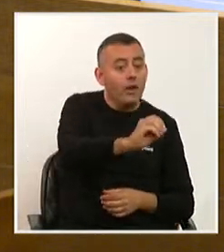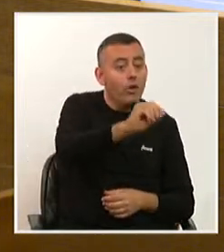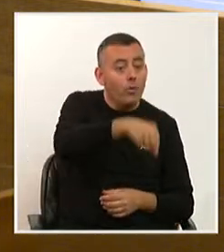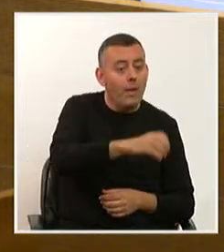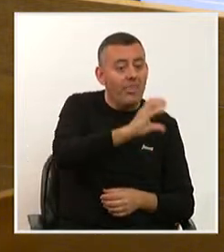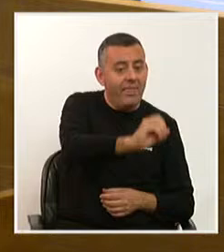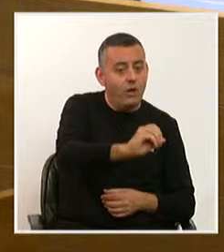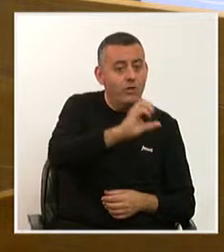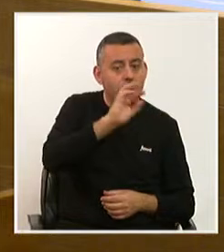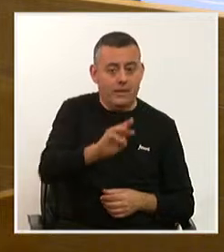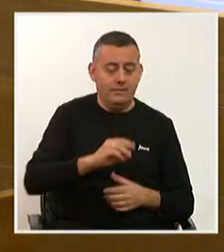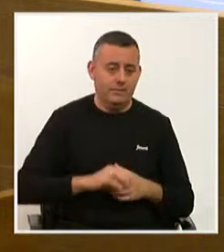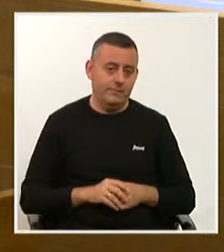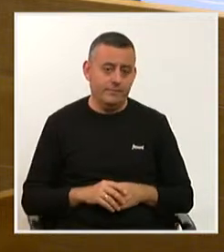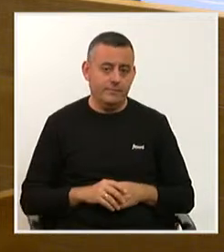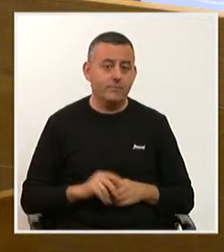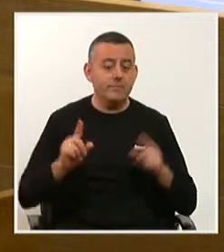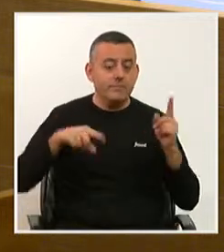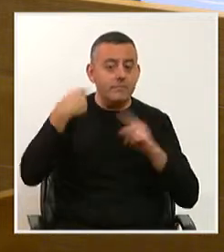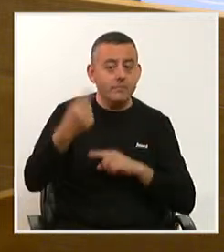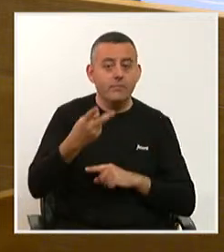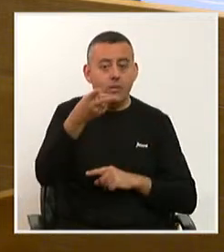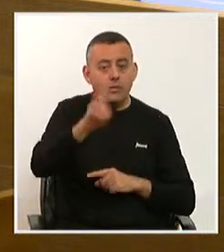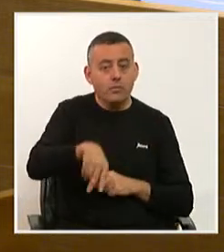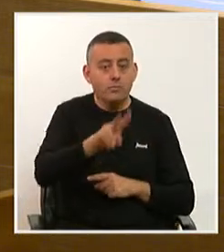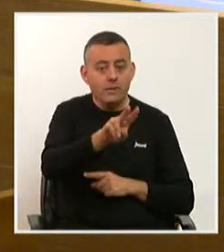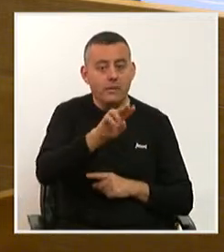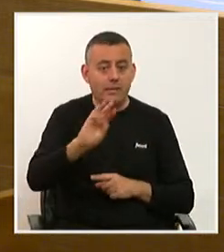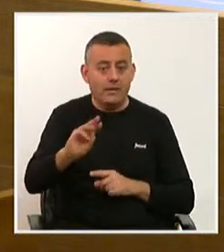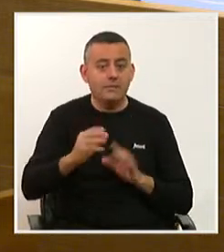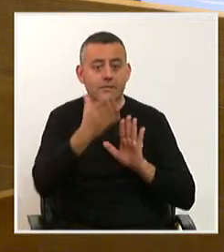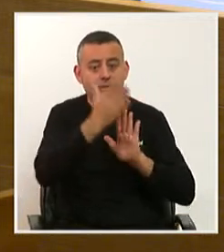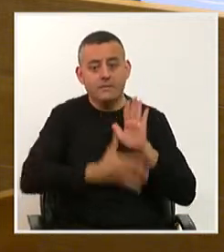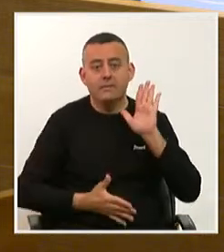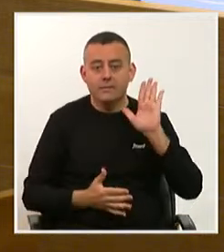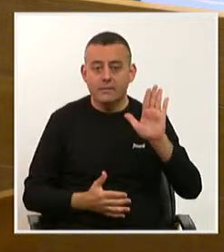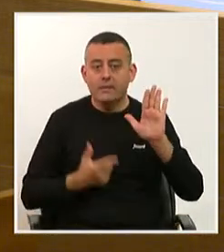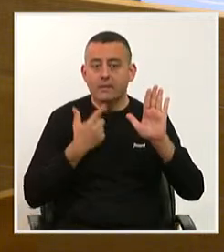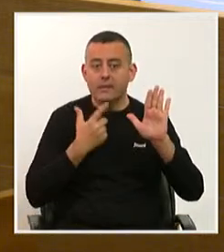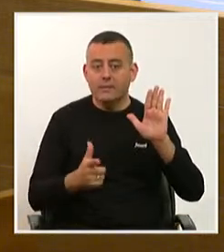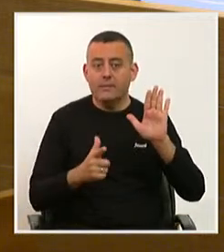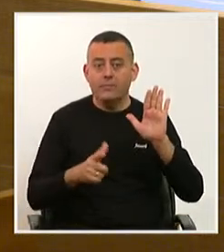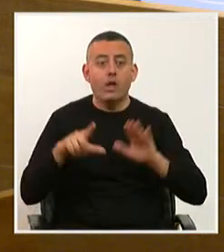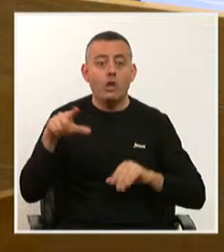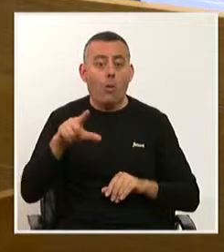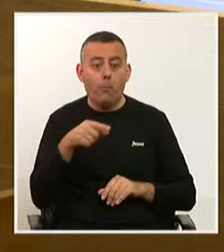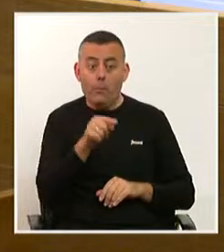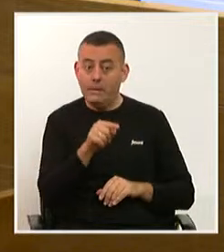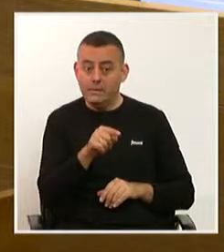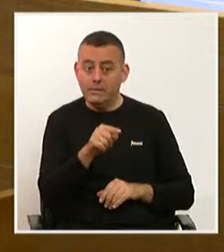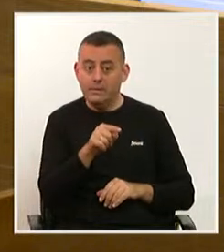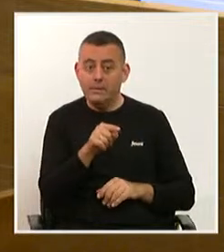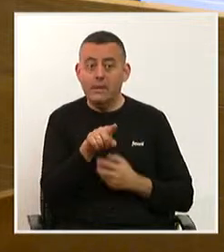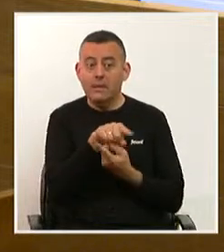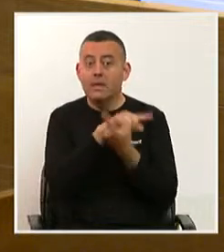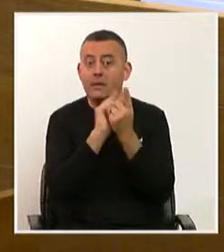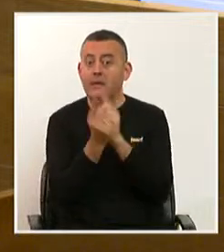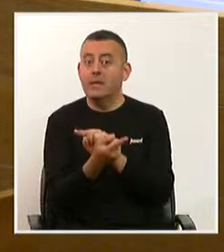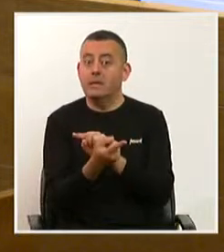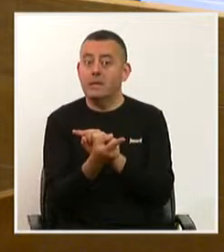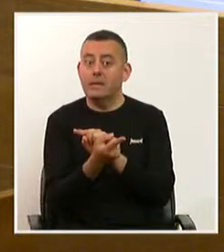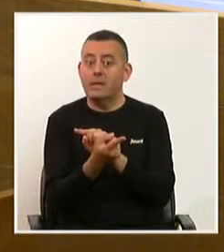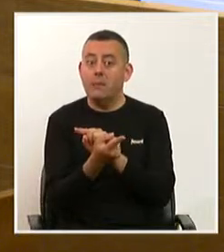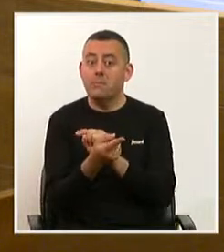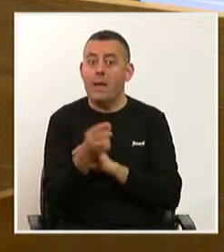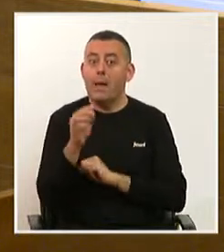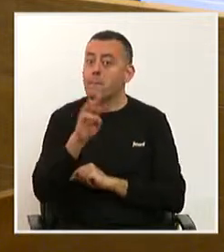arriar a 2023 Y qué le iba a pasar Julia yopis se marcha Box tras ser excluida por barcala de las listas